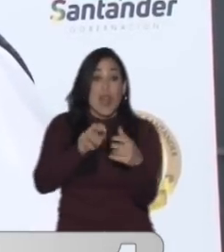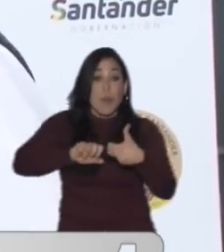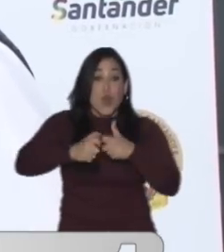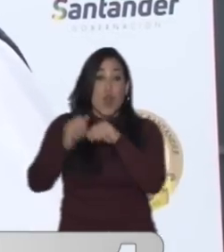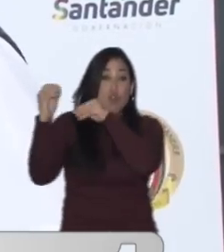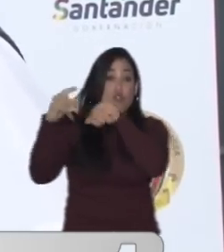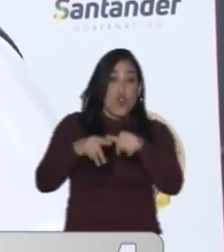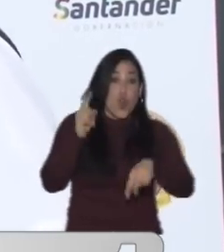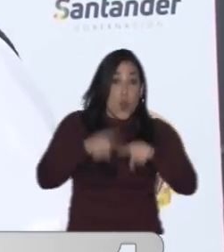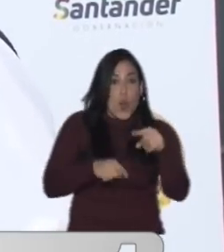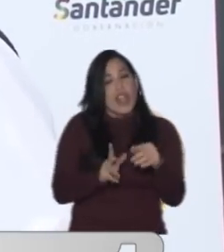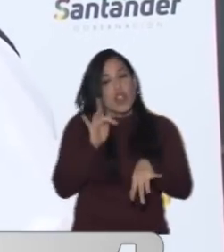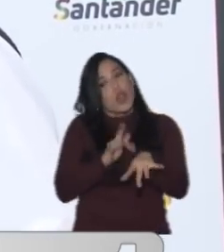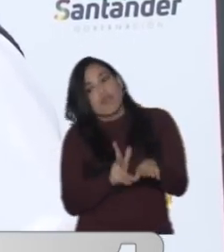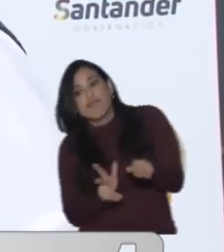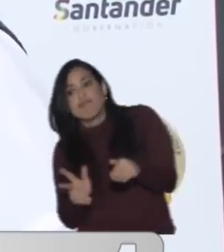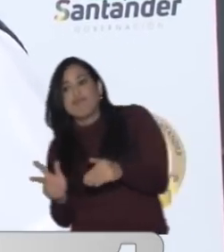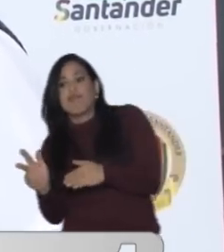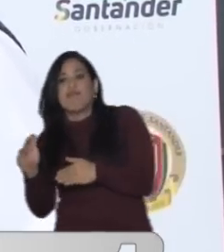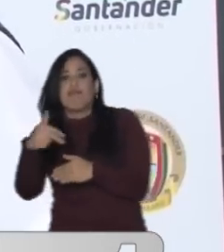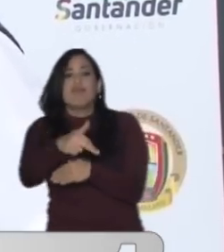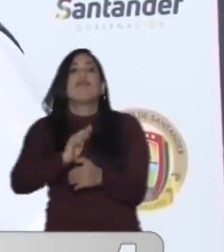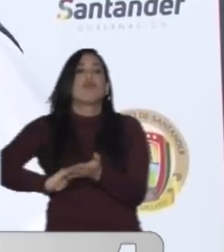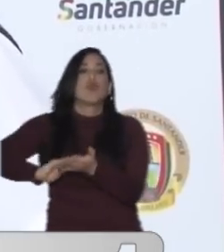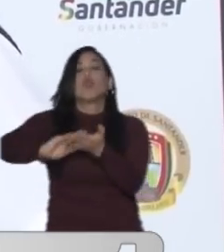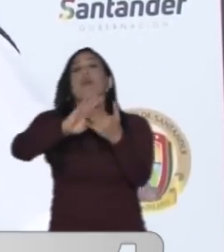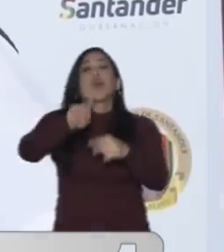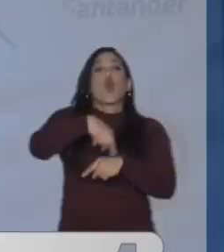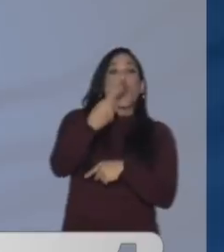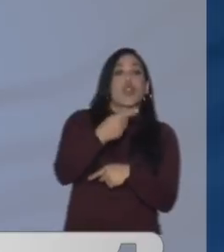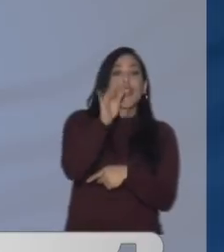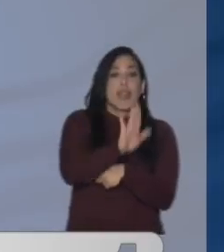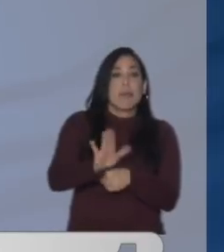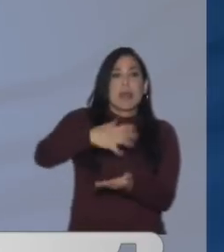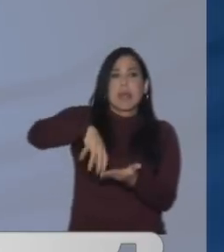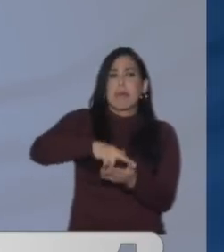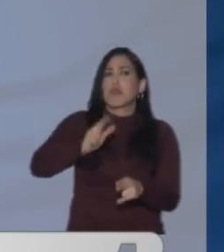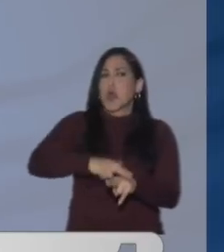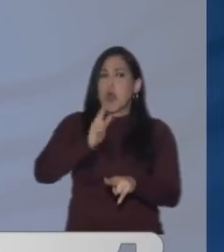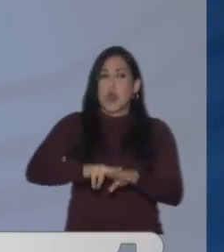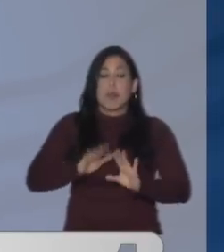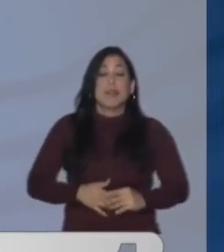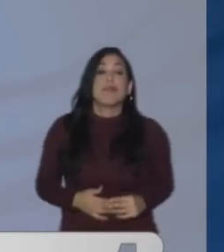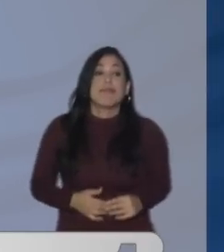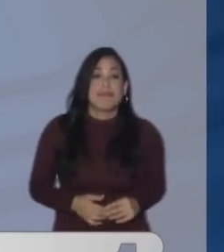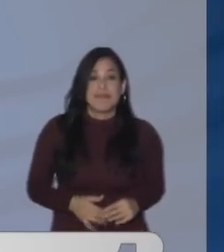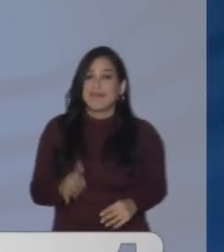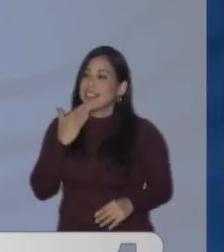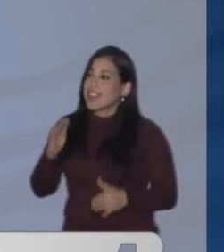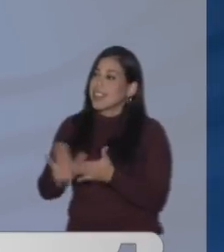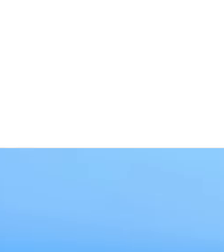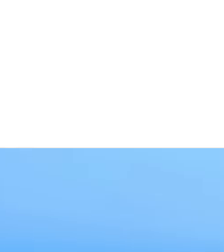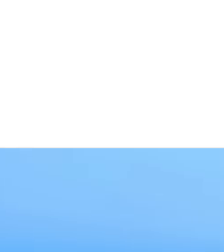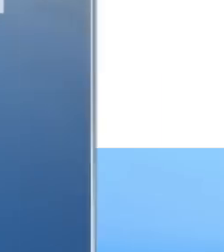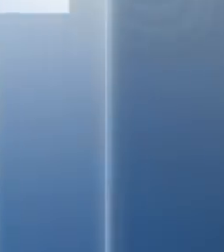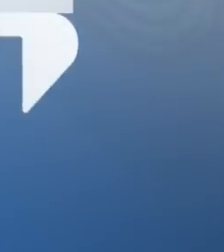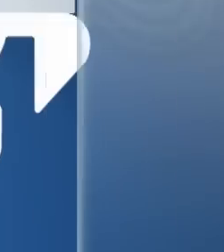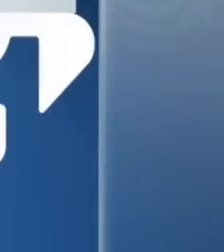deslizamientos que se han presentado en este importante corredor vial y el resto de vías en el departamento funcionan con normalidad. Bueno, muchísimas gracias, doctor